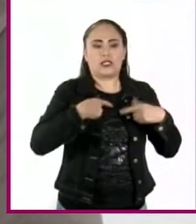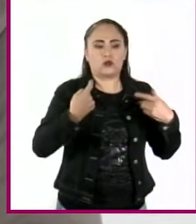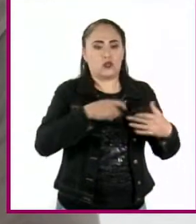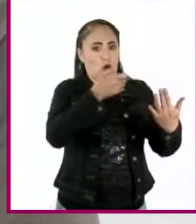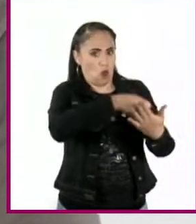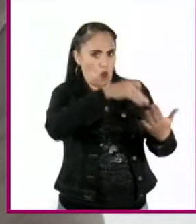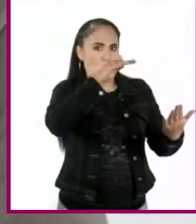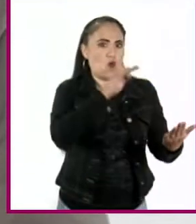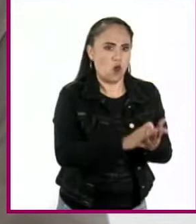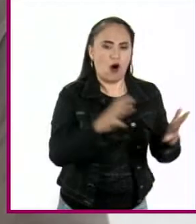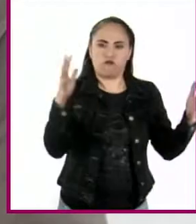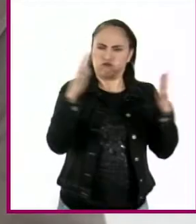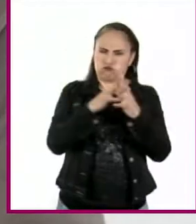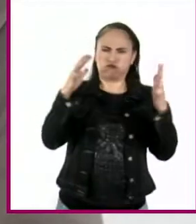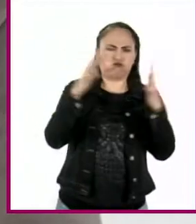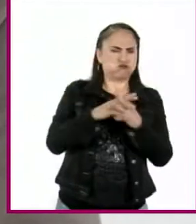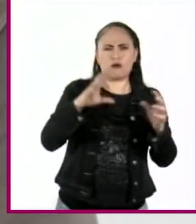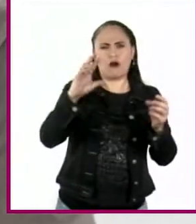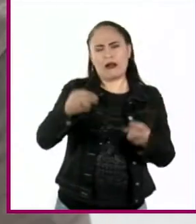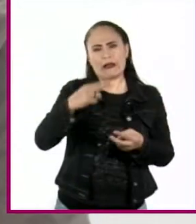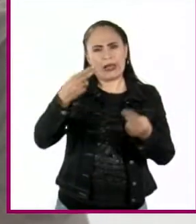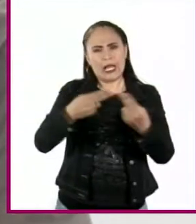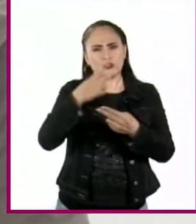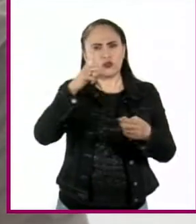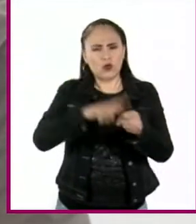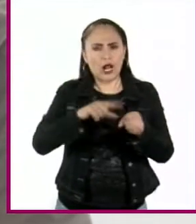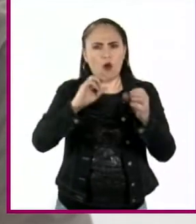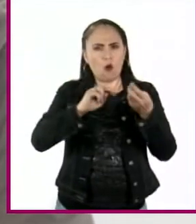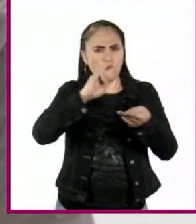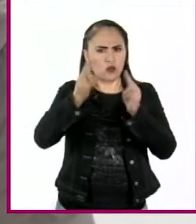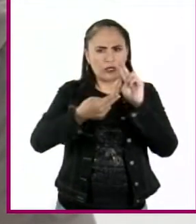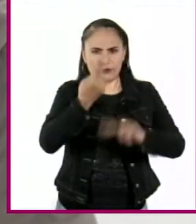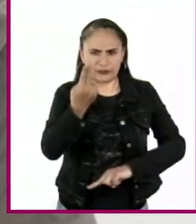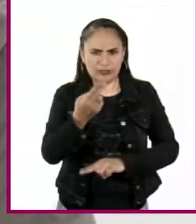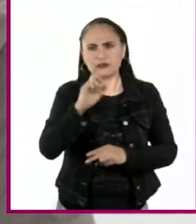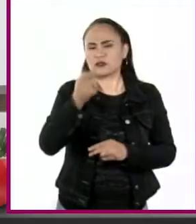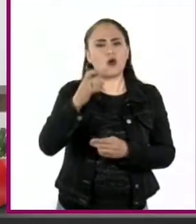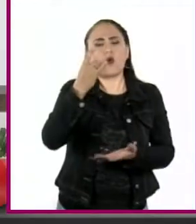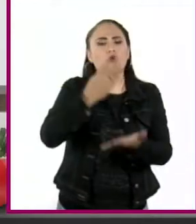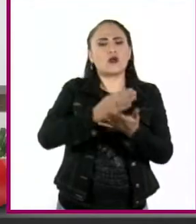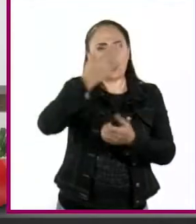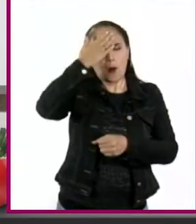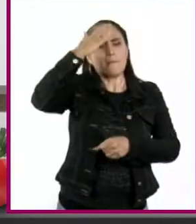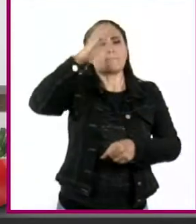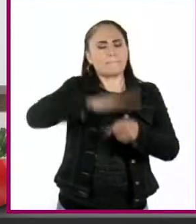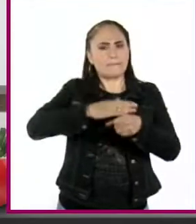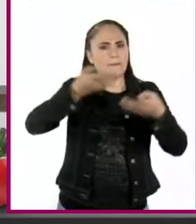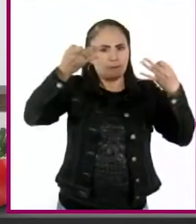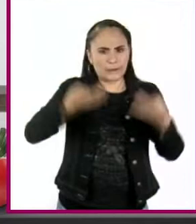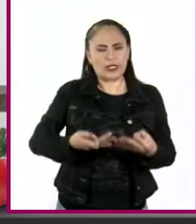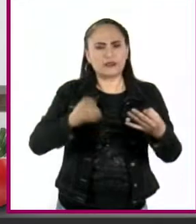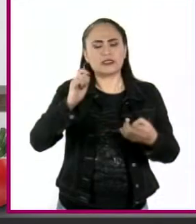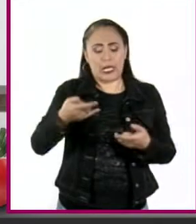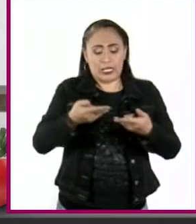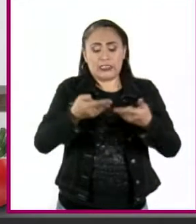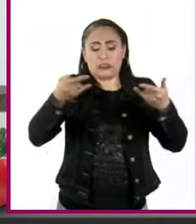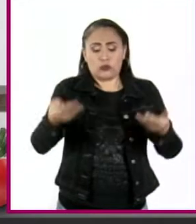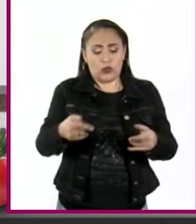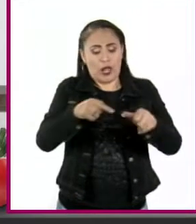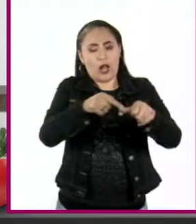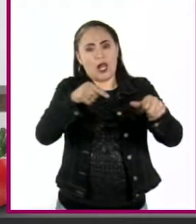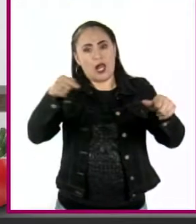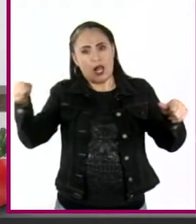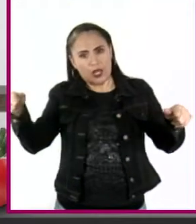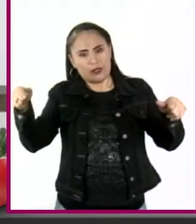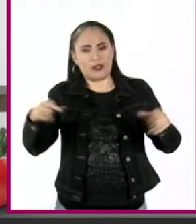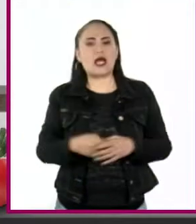y acontecimientos nacionales o universales, del tipo de las conmemoraciones oficiales. Nos referimos a la historia lineal que nos han enseñado en